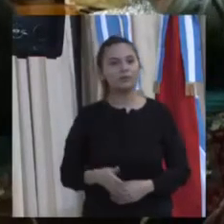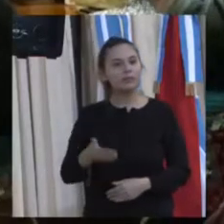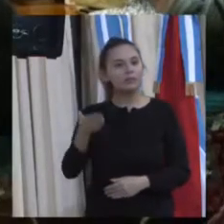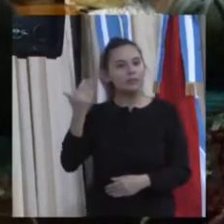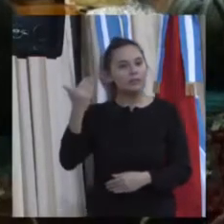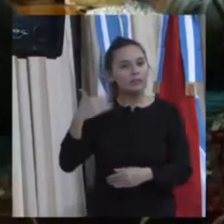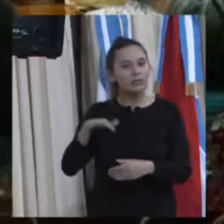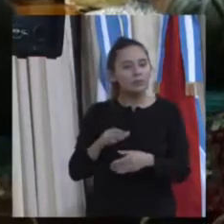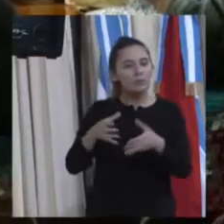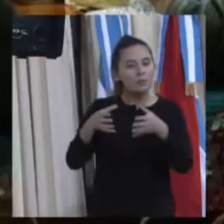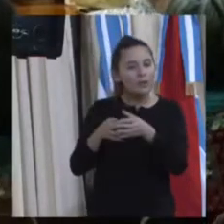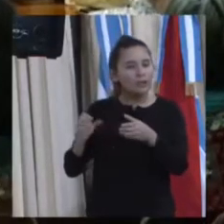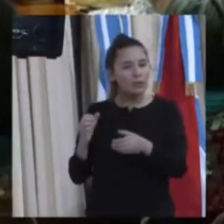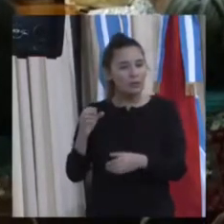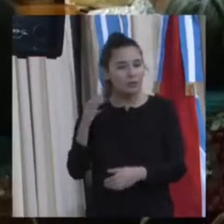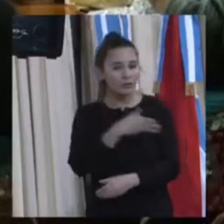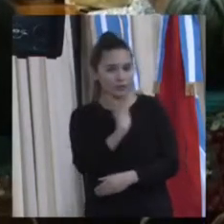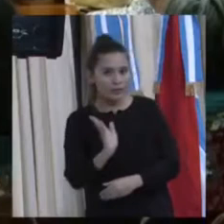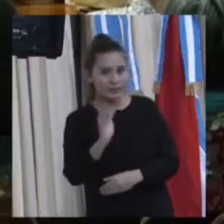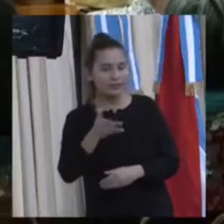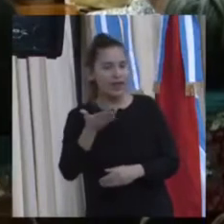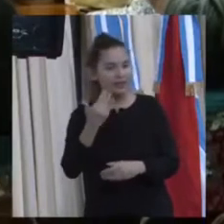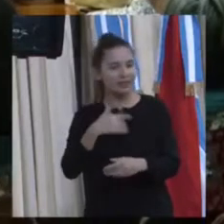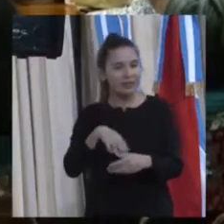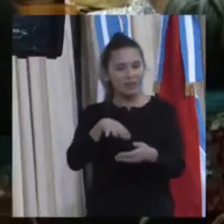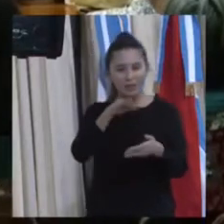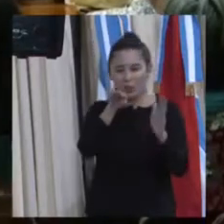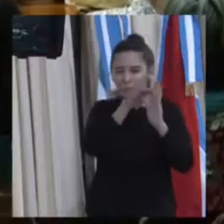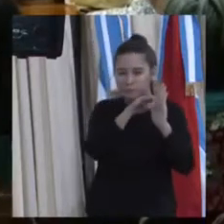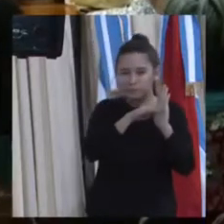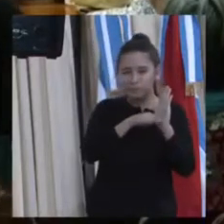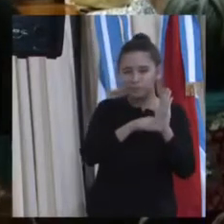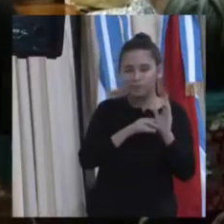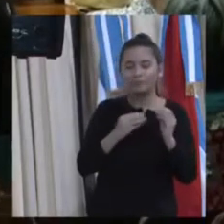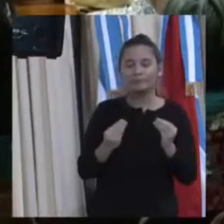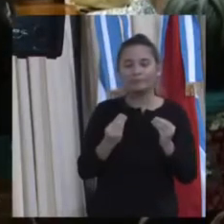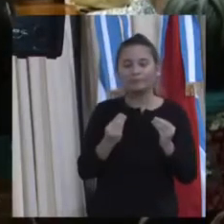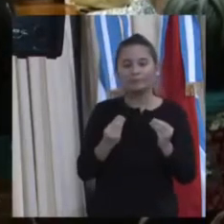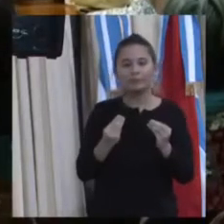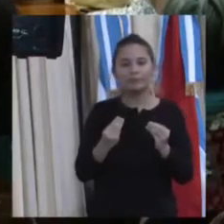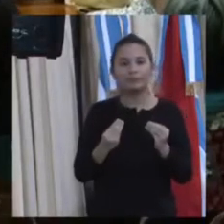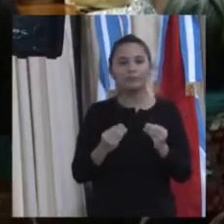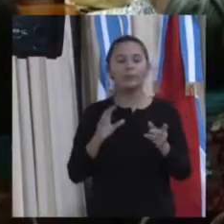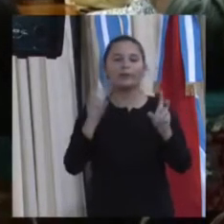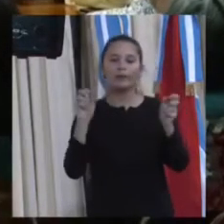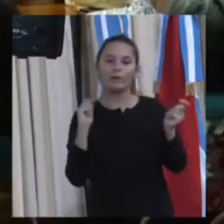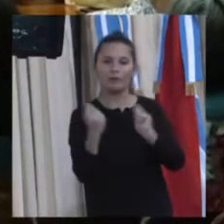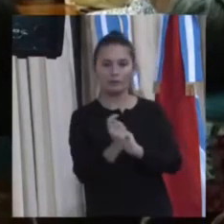el nombre de Partido Socialista, ¿no?, planteaba respecto de la